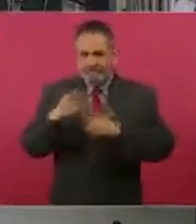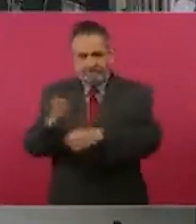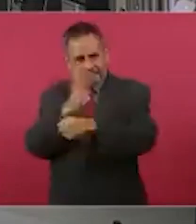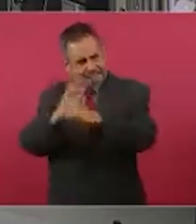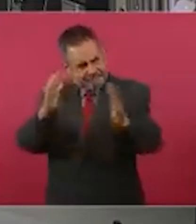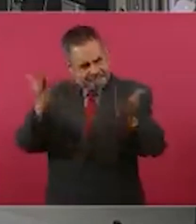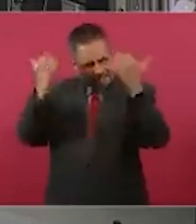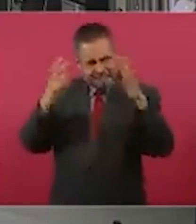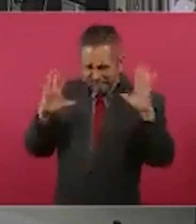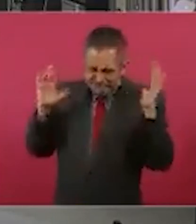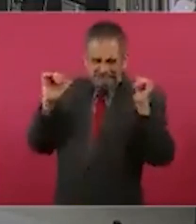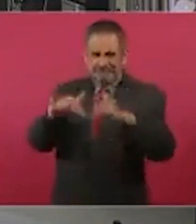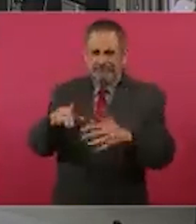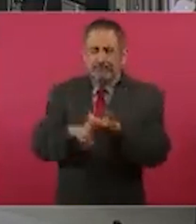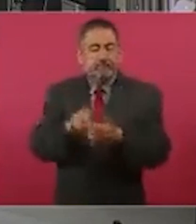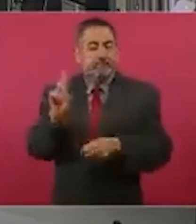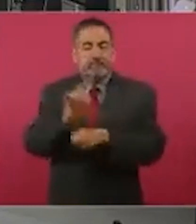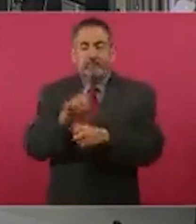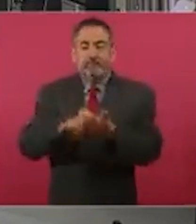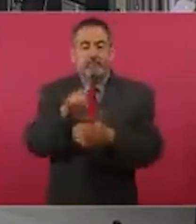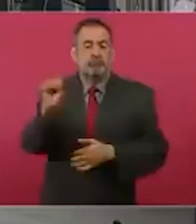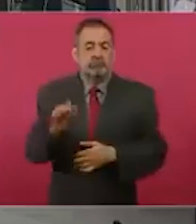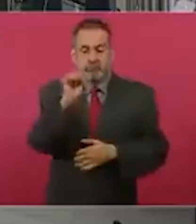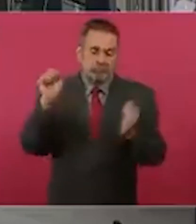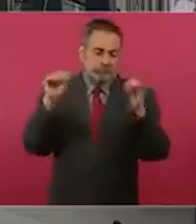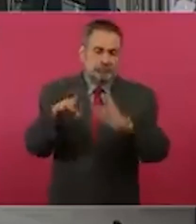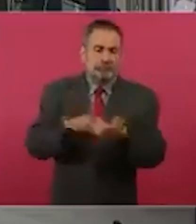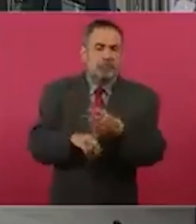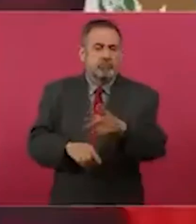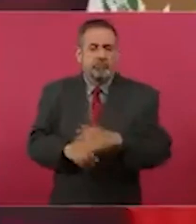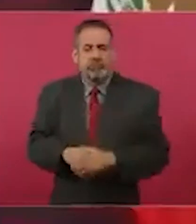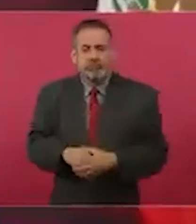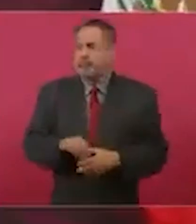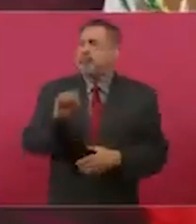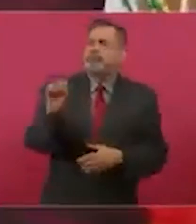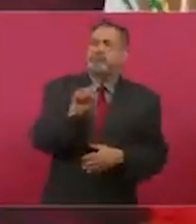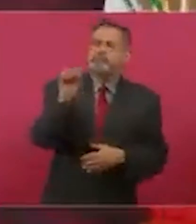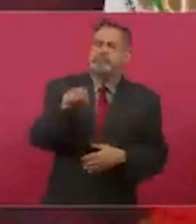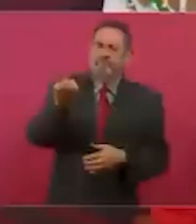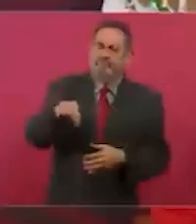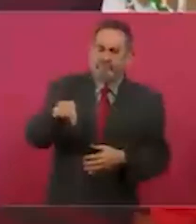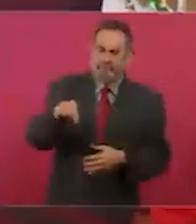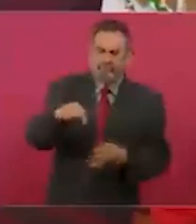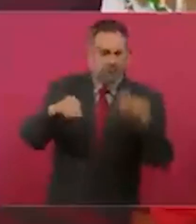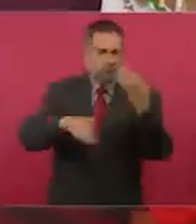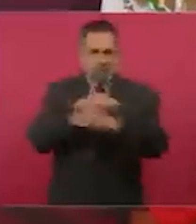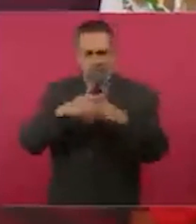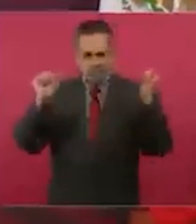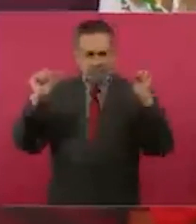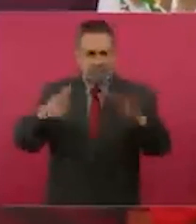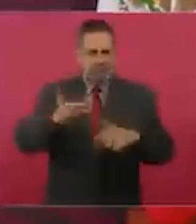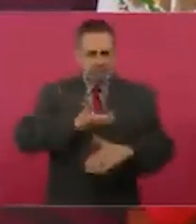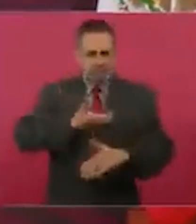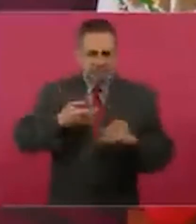Obrador, llamó a los mexicanos para que asistan el próximo 1 de julio a celebrar con él el quinto aniversario de su victoria electoral y lo